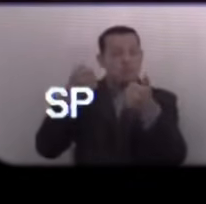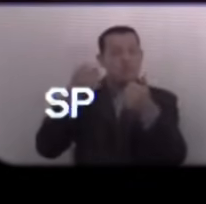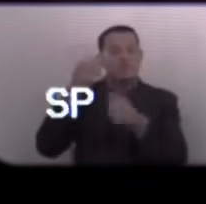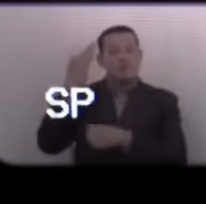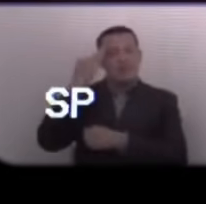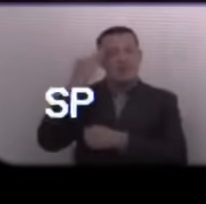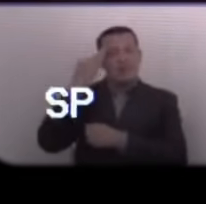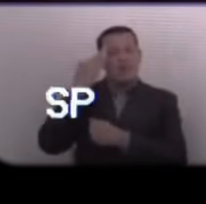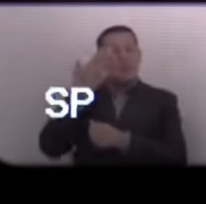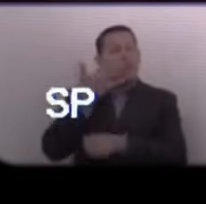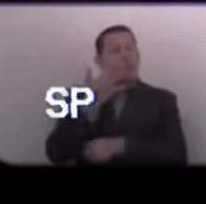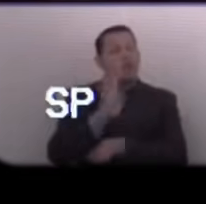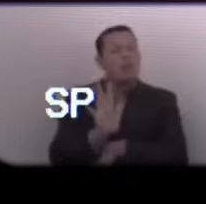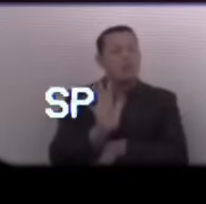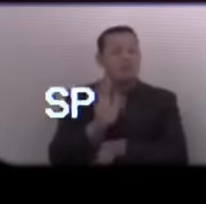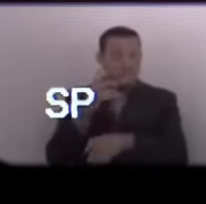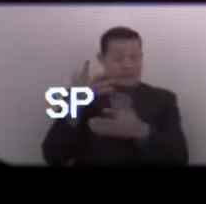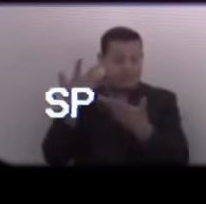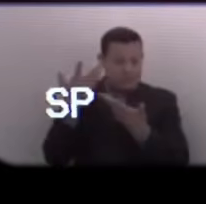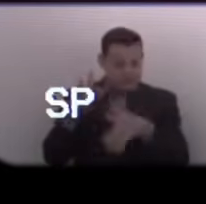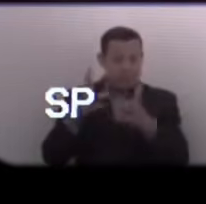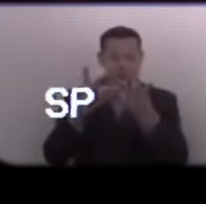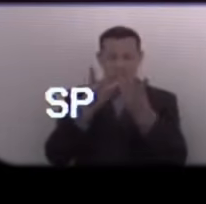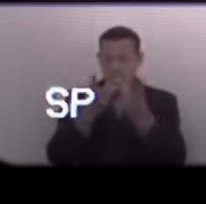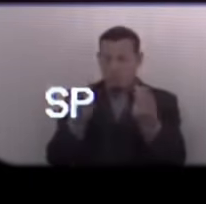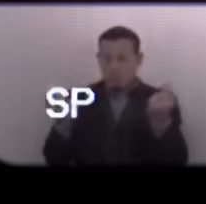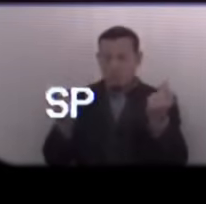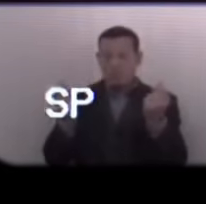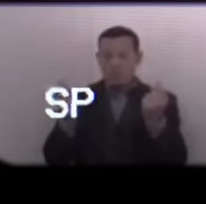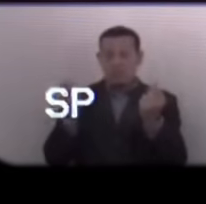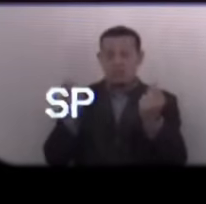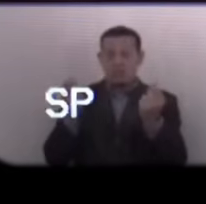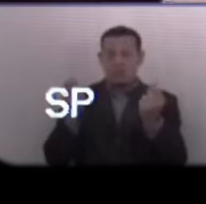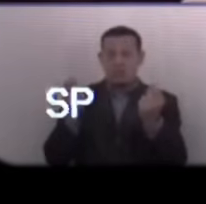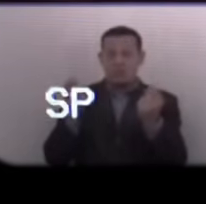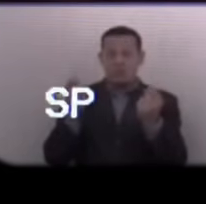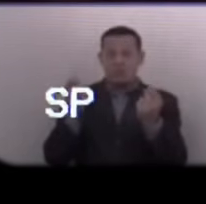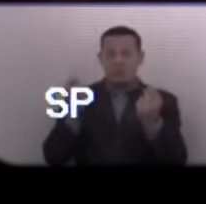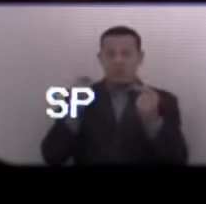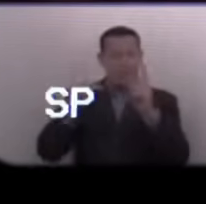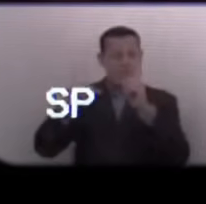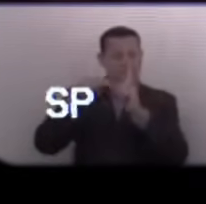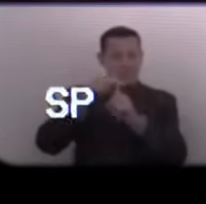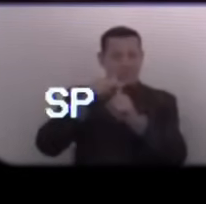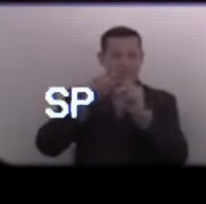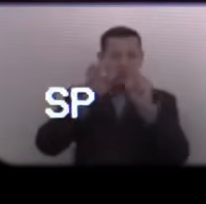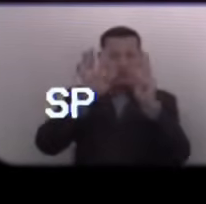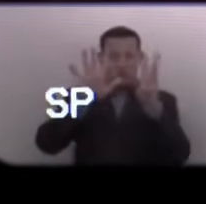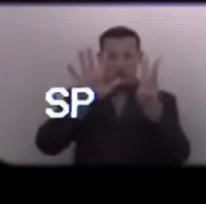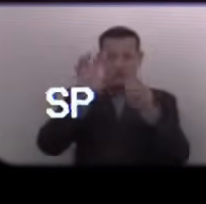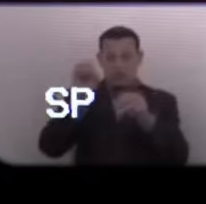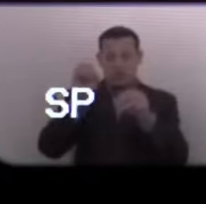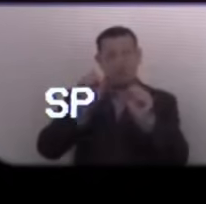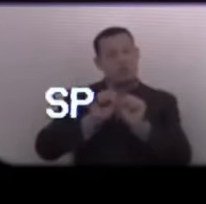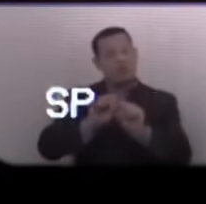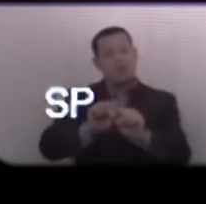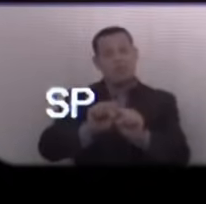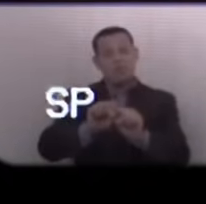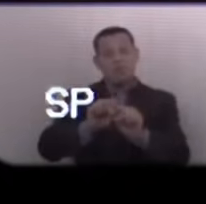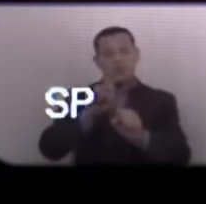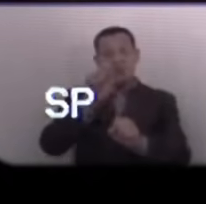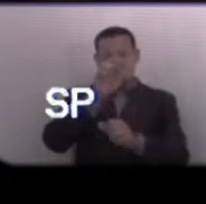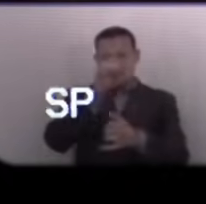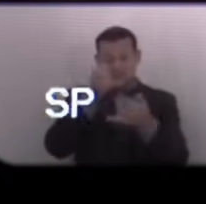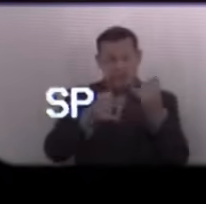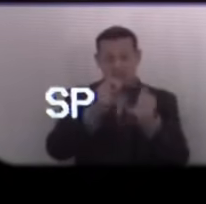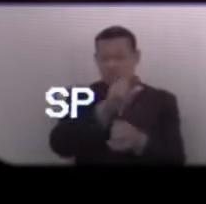saber, por ejemplo, si ya se resolvieron los casos de los más de 80 asesinatos en ese fin de